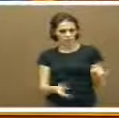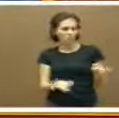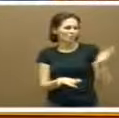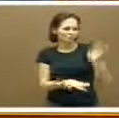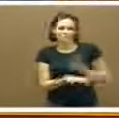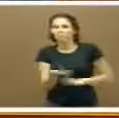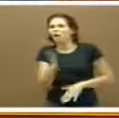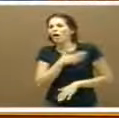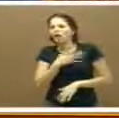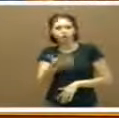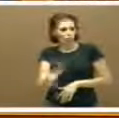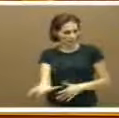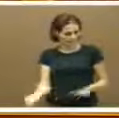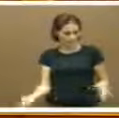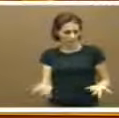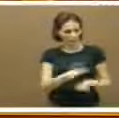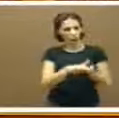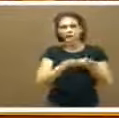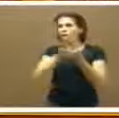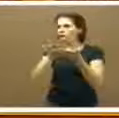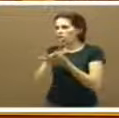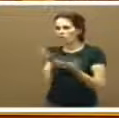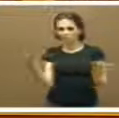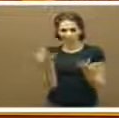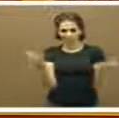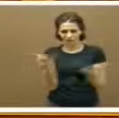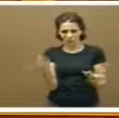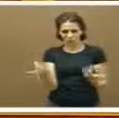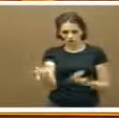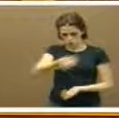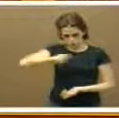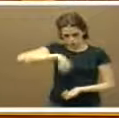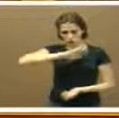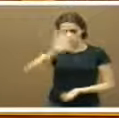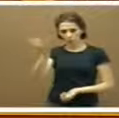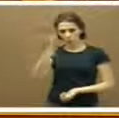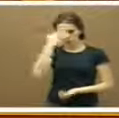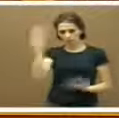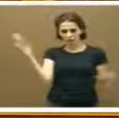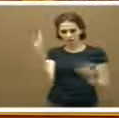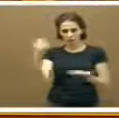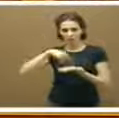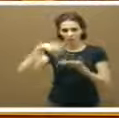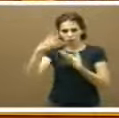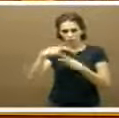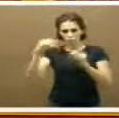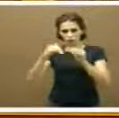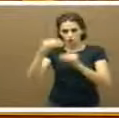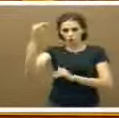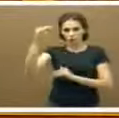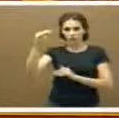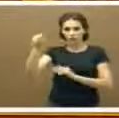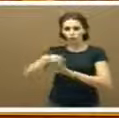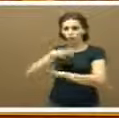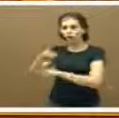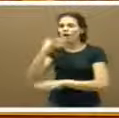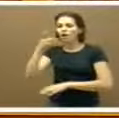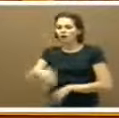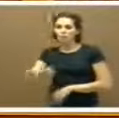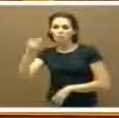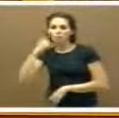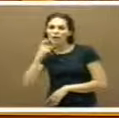que se dicen aquí? Y, por cierto, nosotros fundamentalmente hemos subido los impuestos a la banca y a las